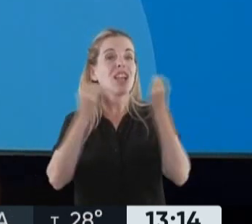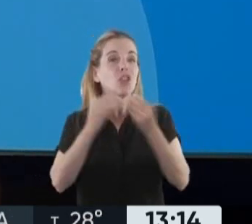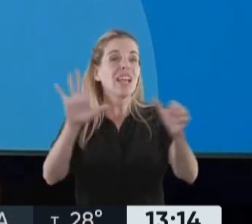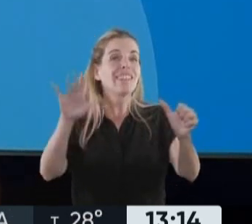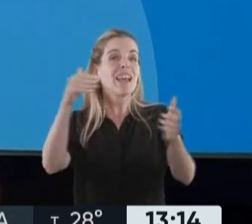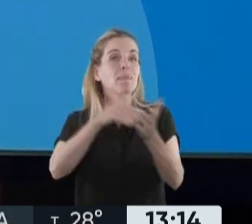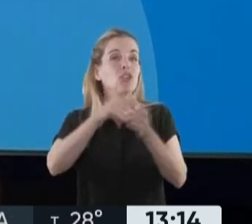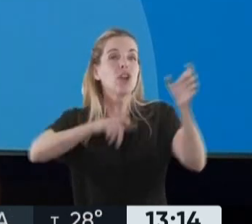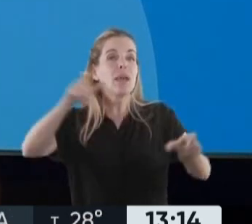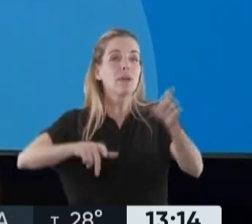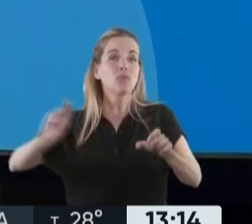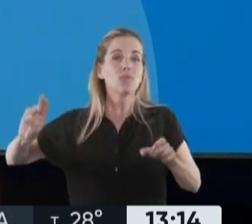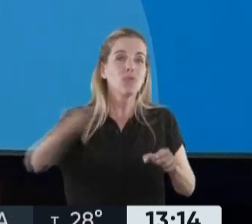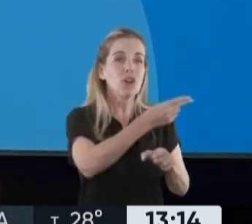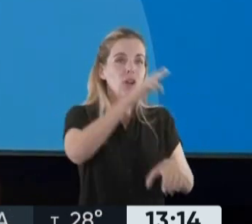enfermaron.